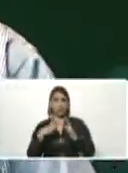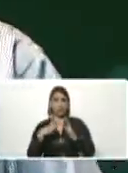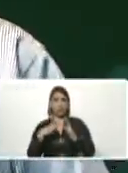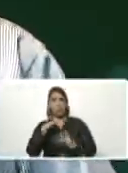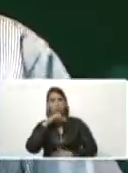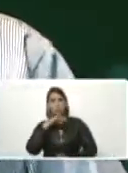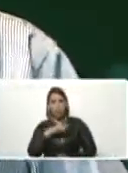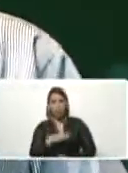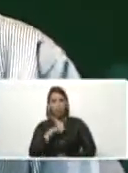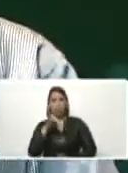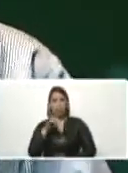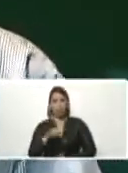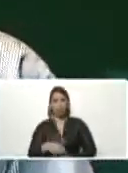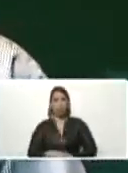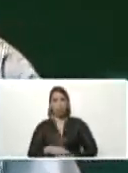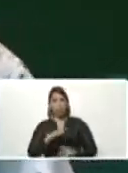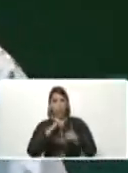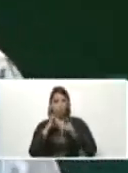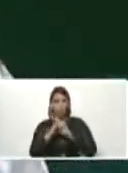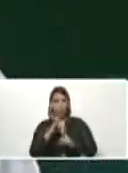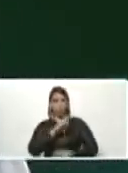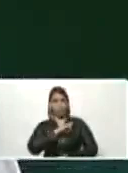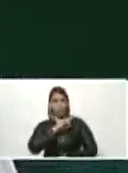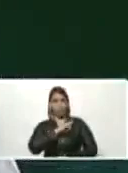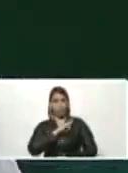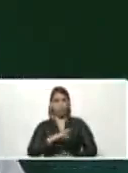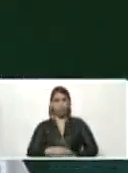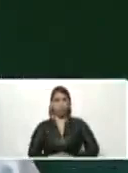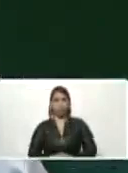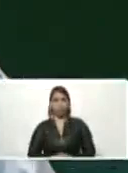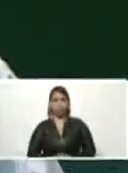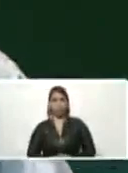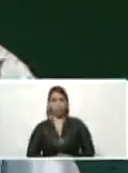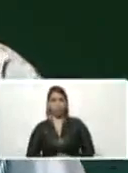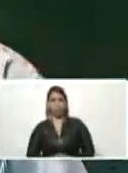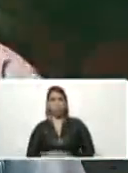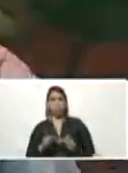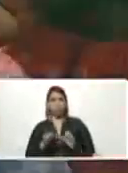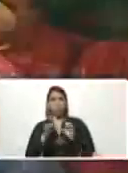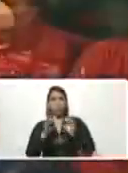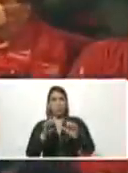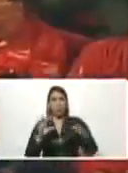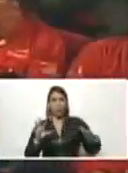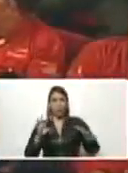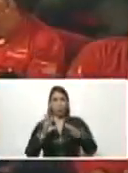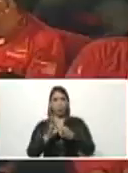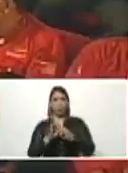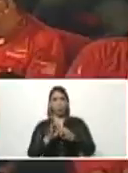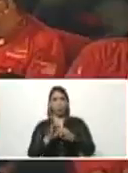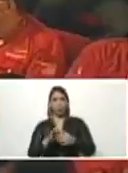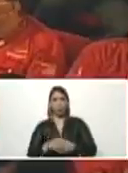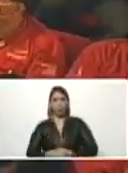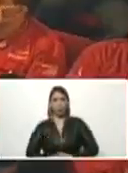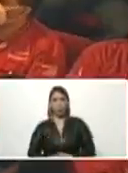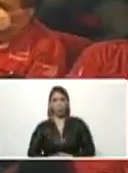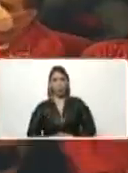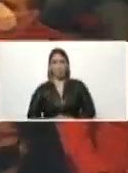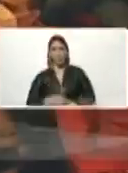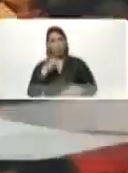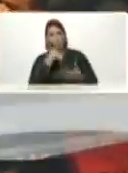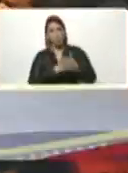de carácter cultural, de carácter religioso, pero sobre todo que siguen unidos por su